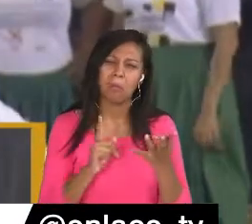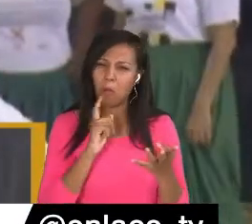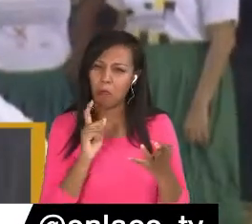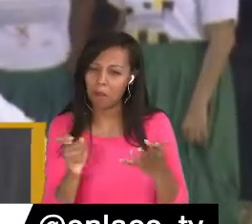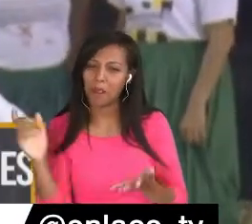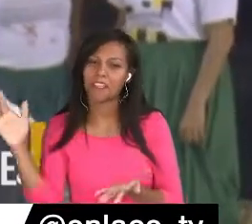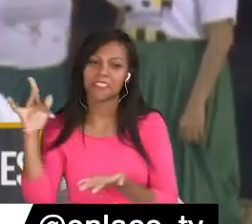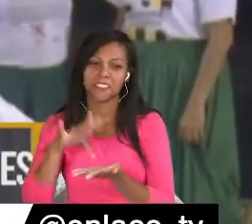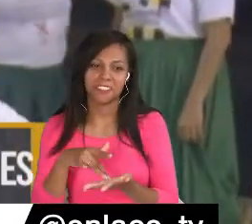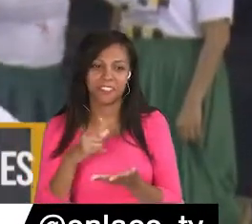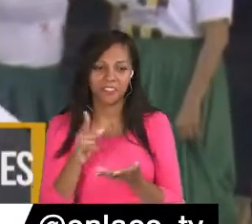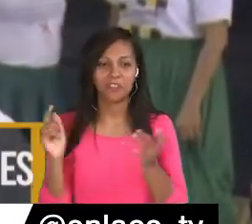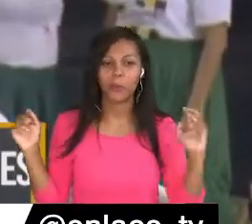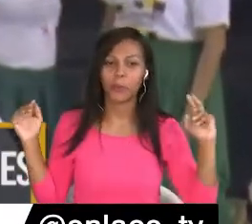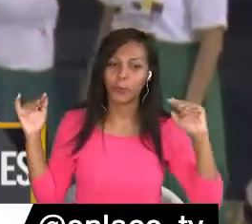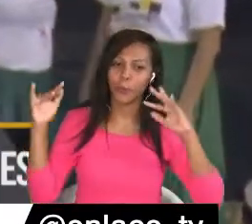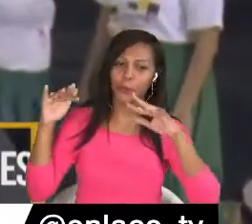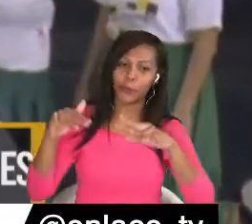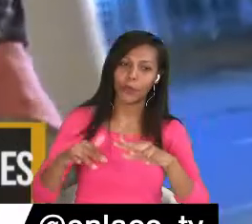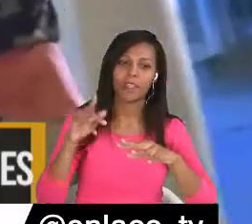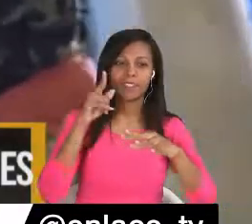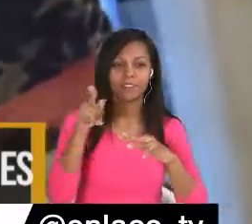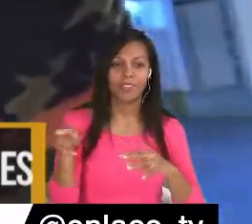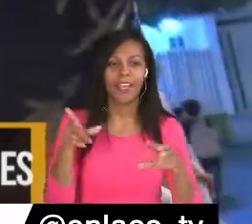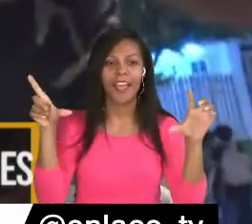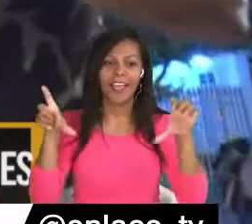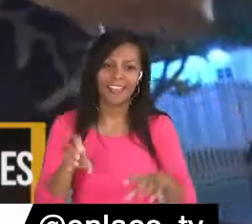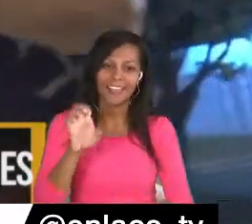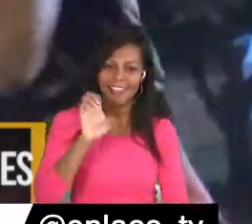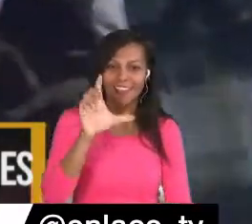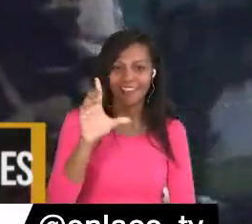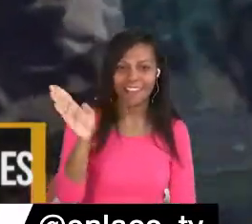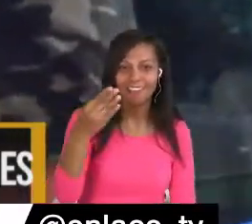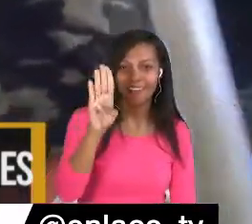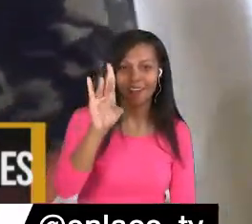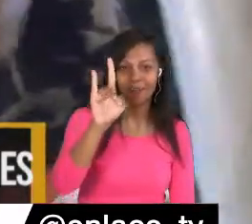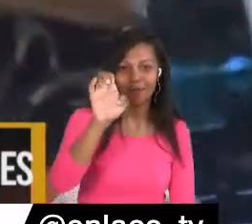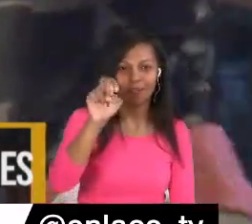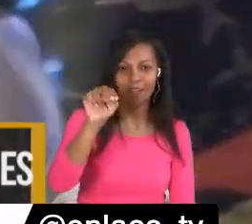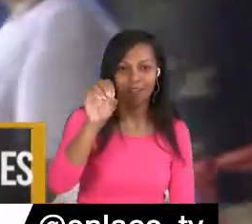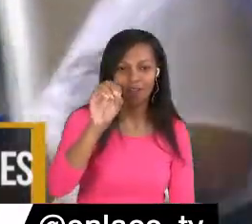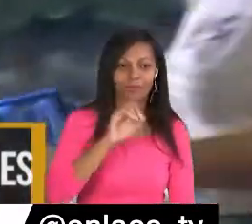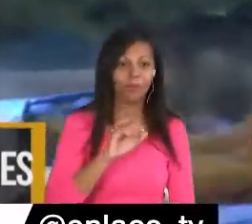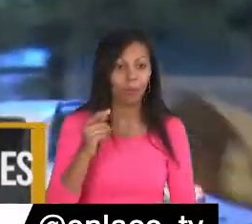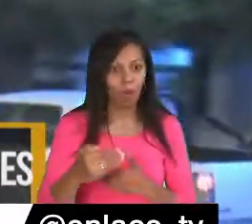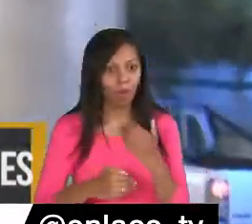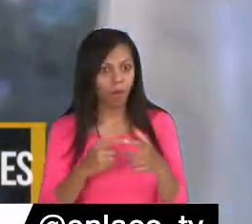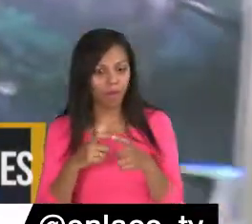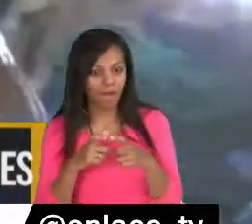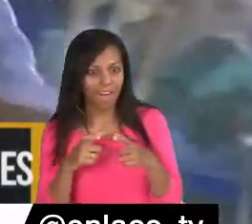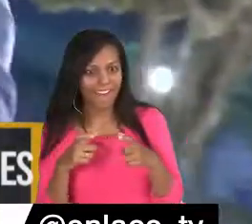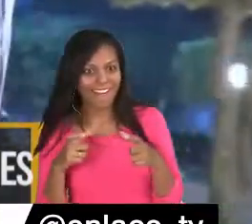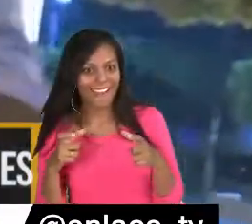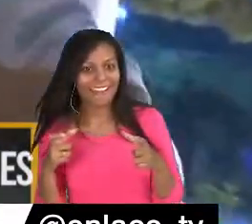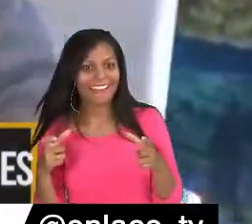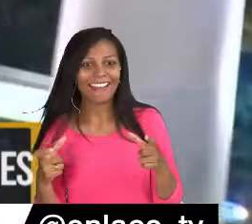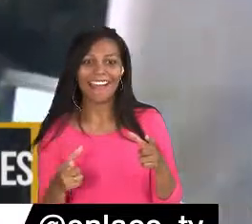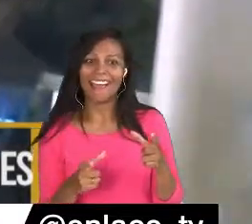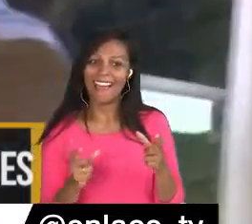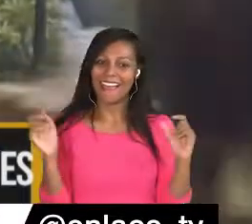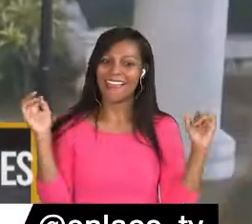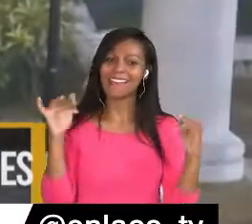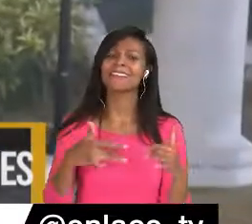de barranqueños que se hace en la cancha El Bueno. La gran familia Cumbiambera ha ido creciendo con el tiempo, donde cada vez más son las personas que